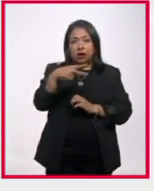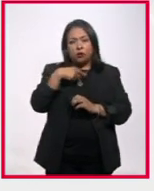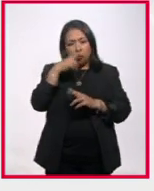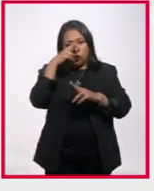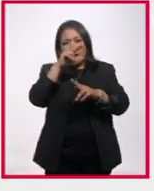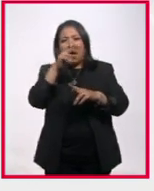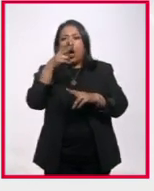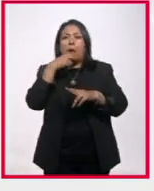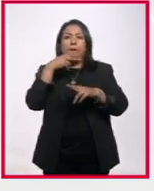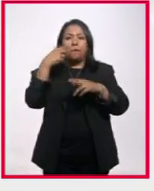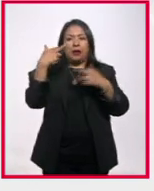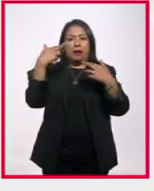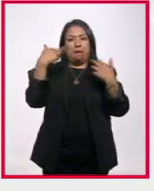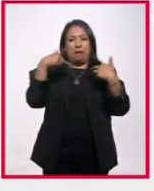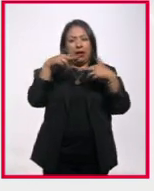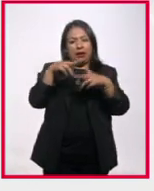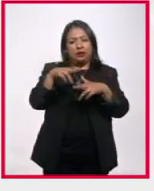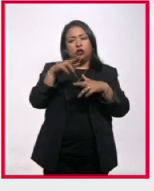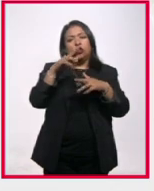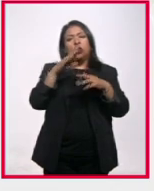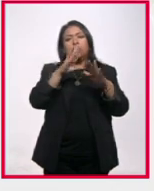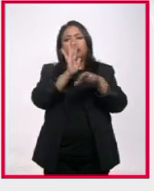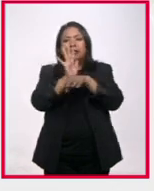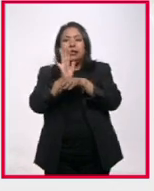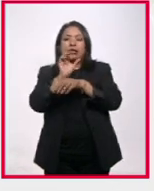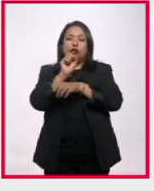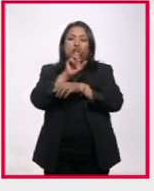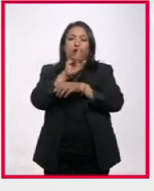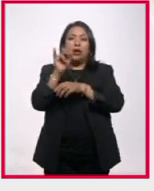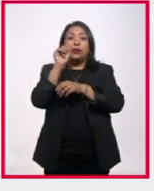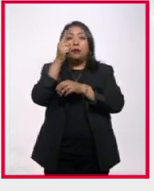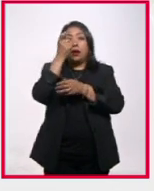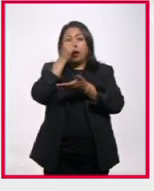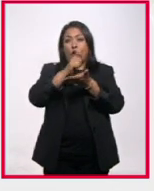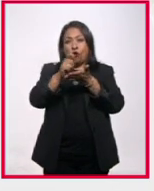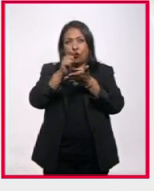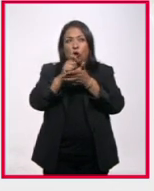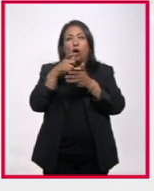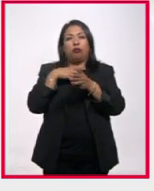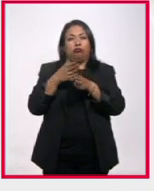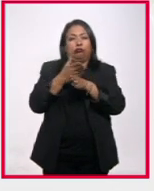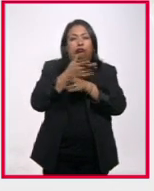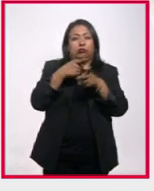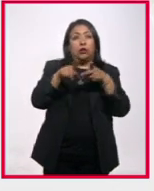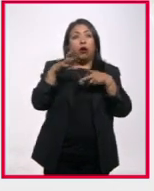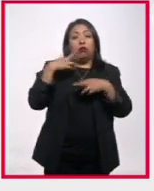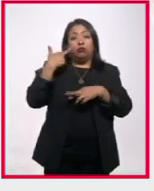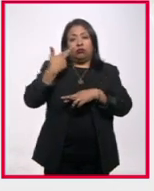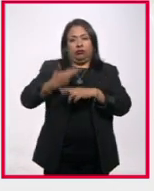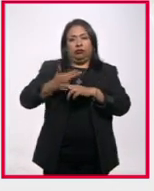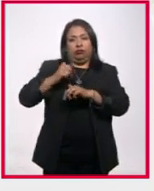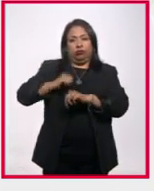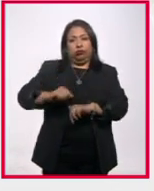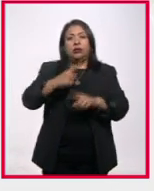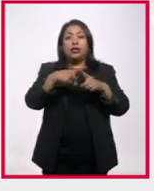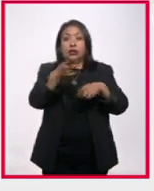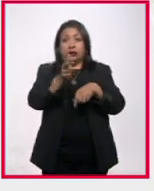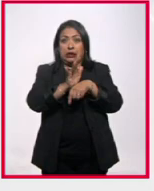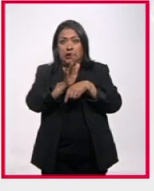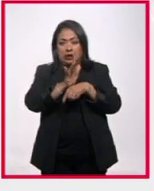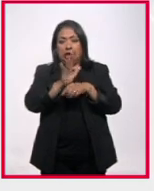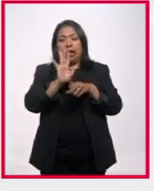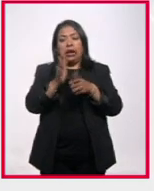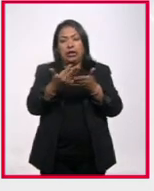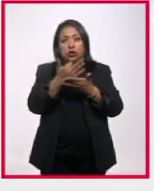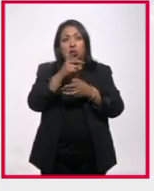cine surrealista y precursor del cine de autor. Con una curaduría realizada por la propia Cineteca, la muestra dividida